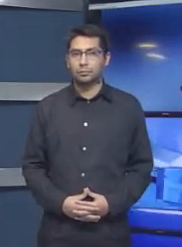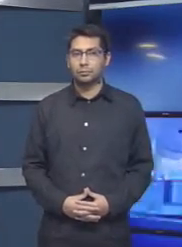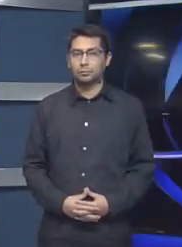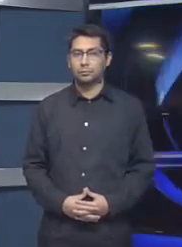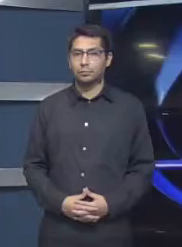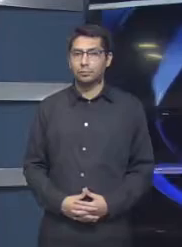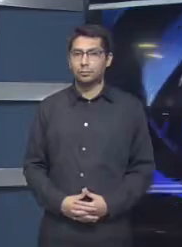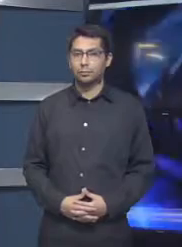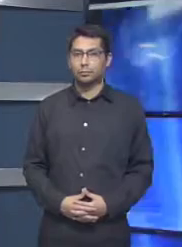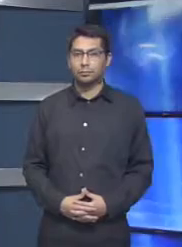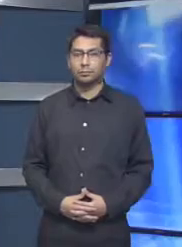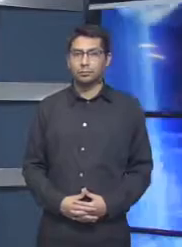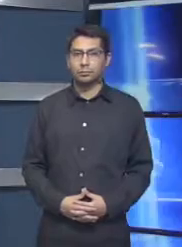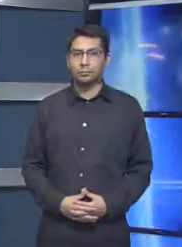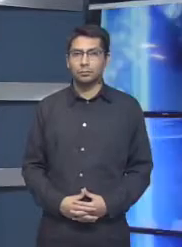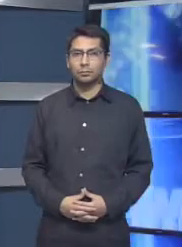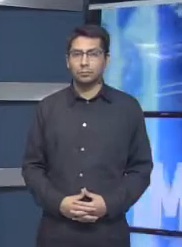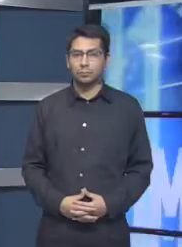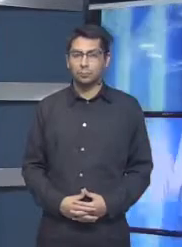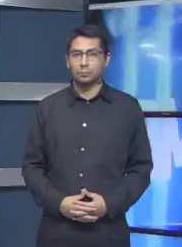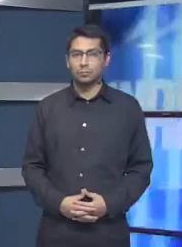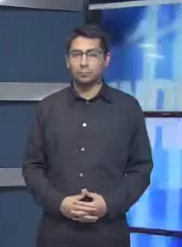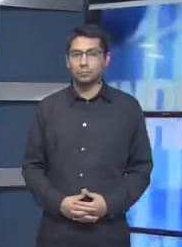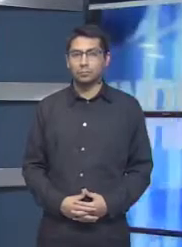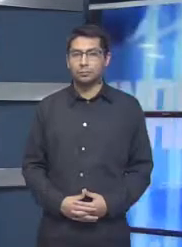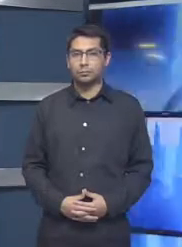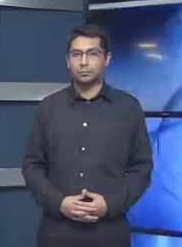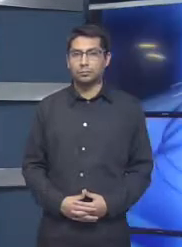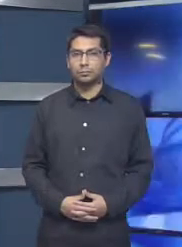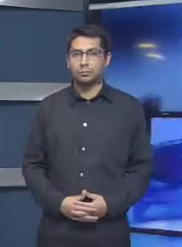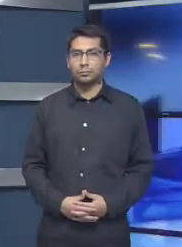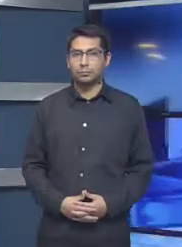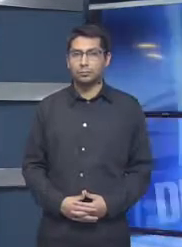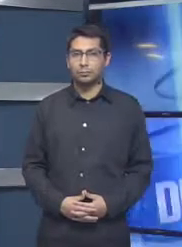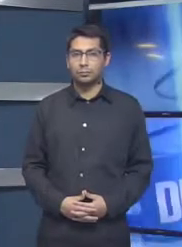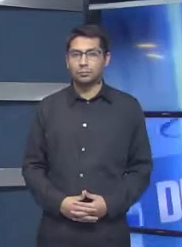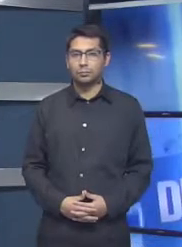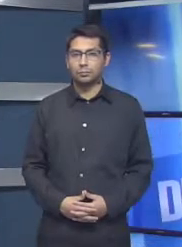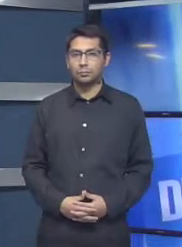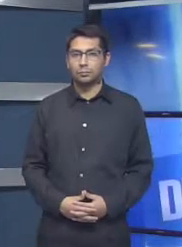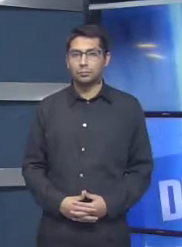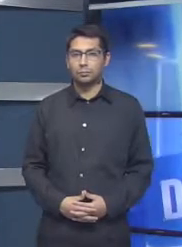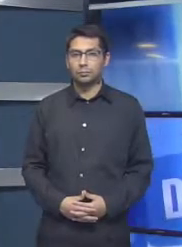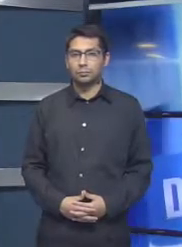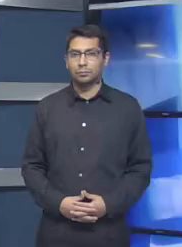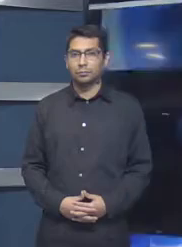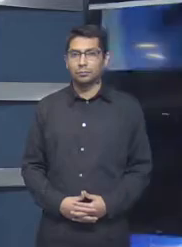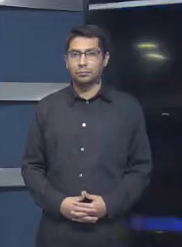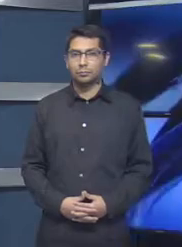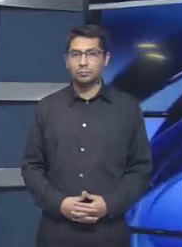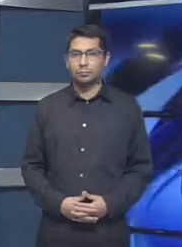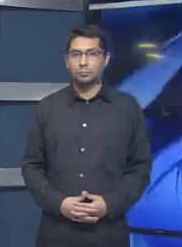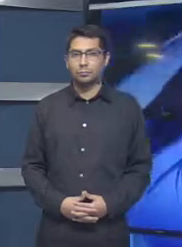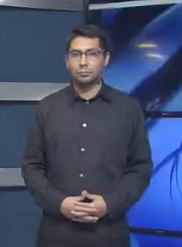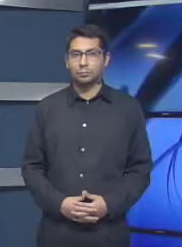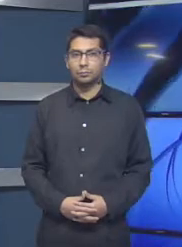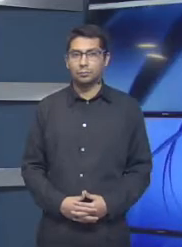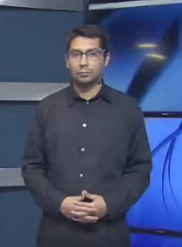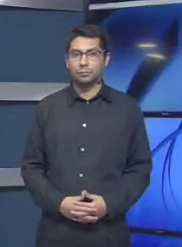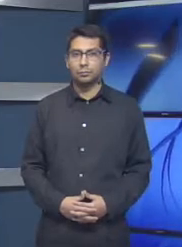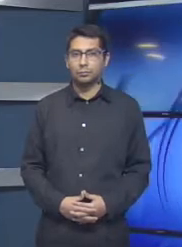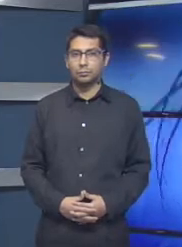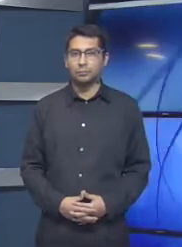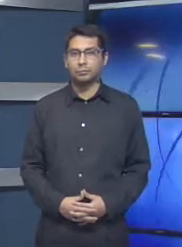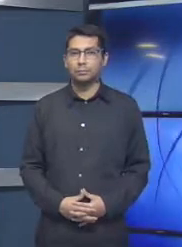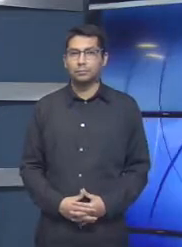años con dificultades en la venta que fueron cayendo y sobre todo, si nos remitimos a la pandemia